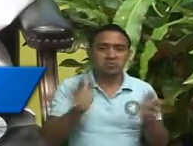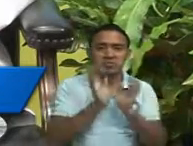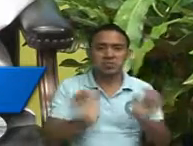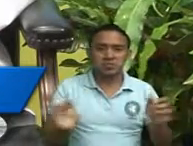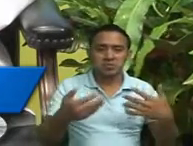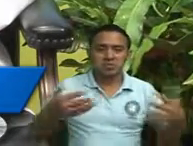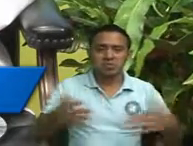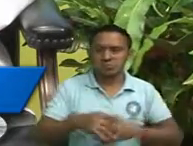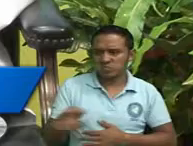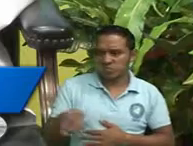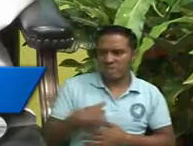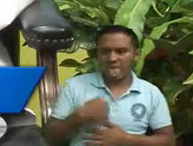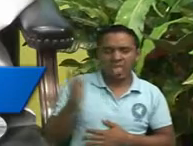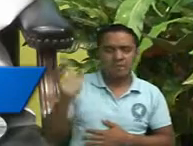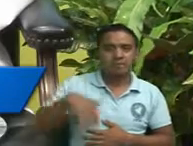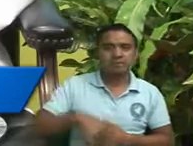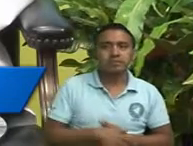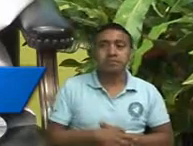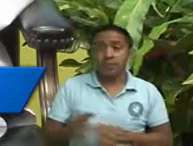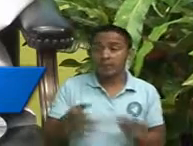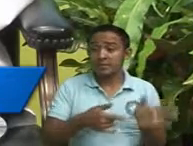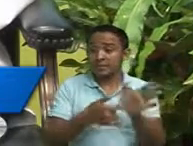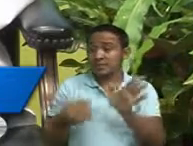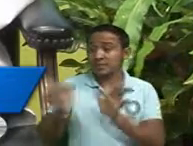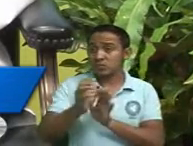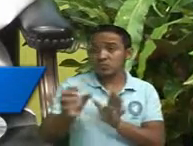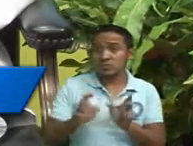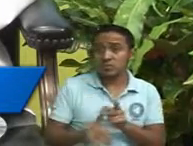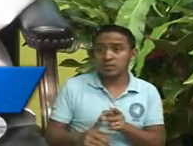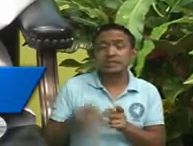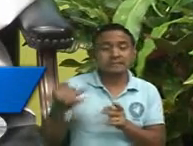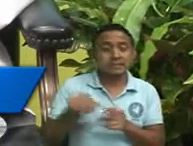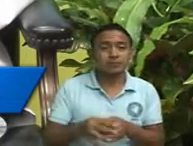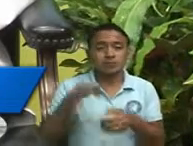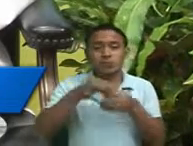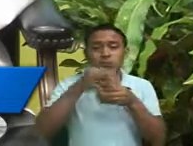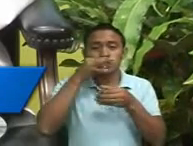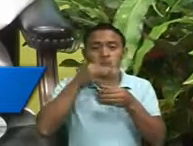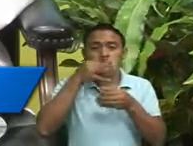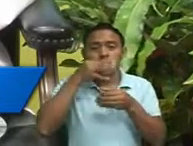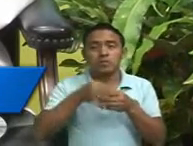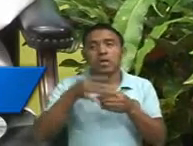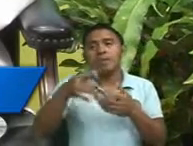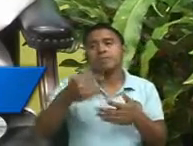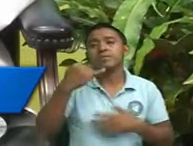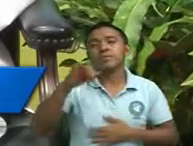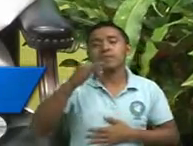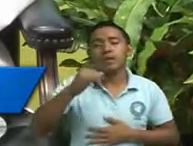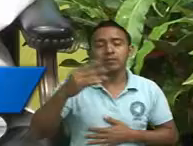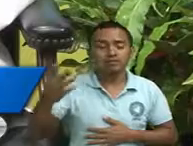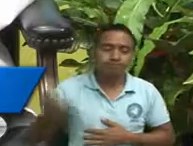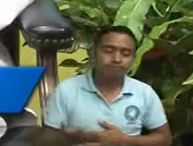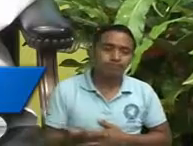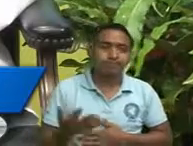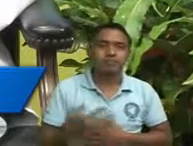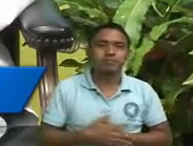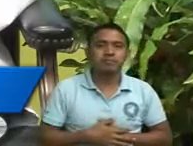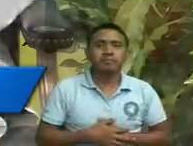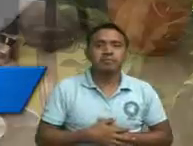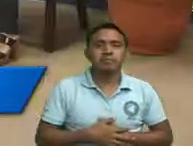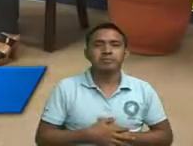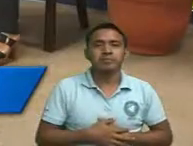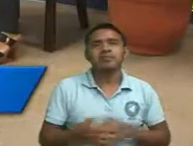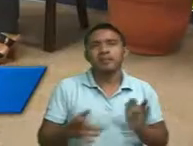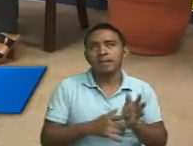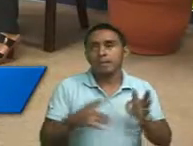beben eso, dicen guácala, pero ofrecerles una gaseosa, un high-C, ya inmediatamente dicen que sí. Una persona que va